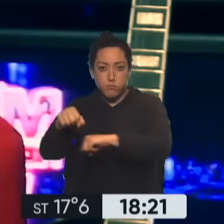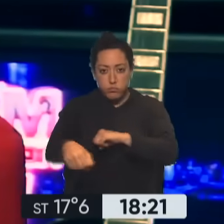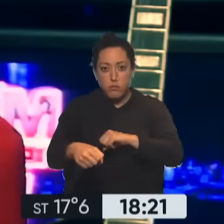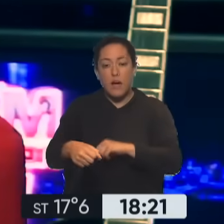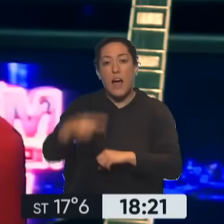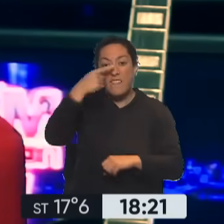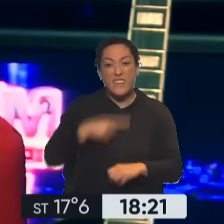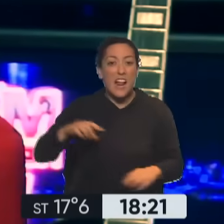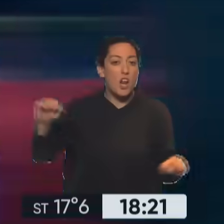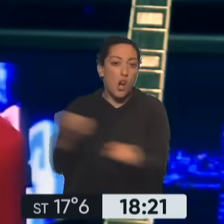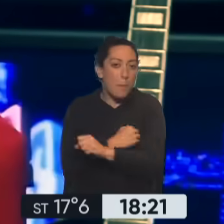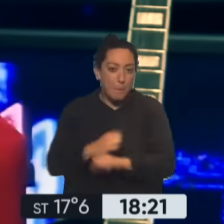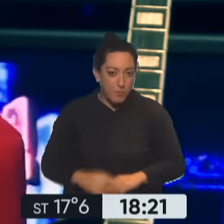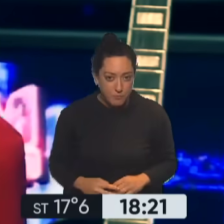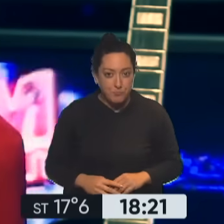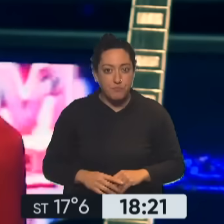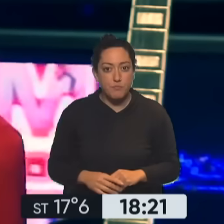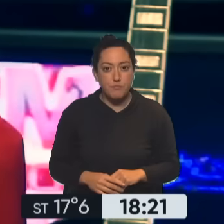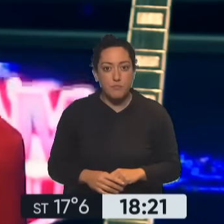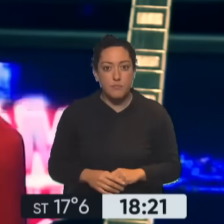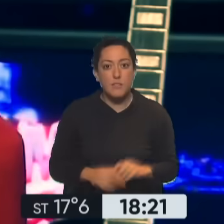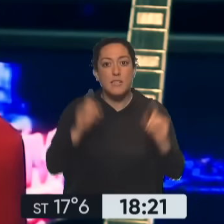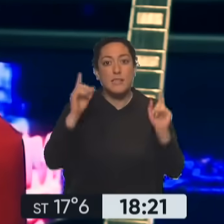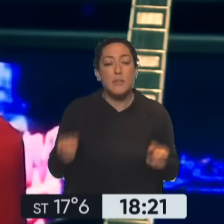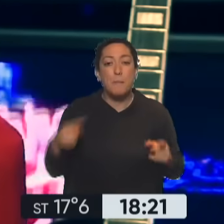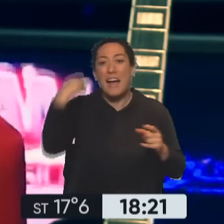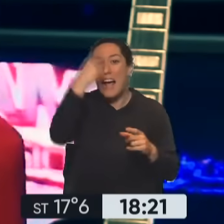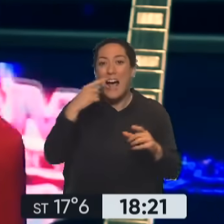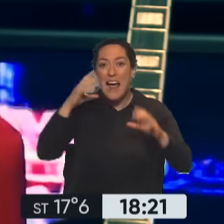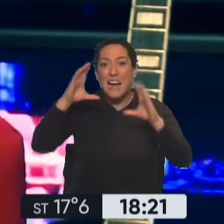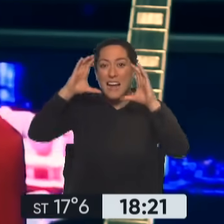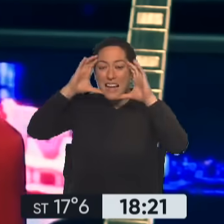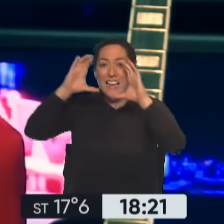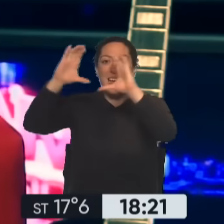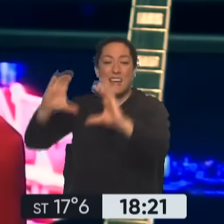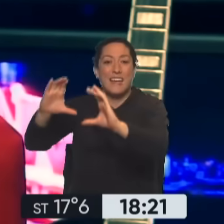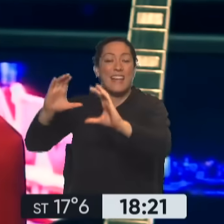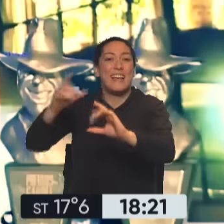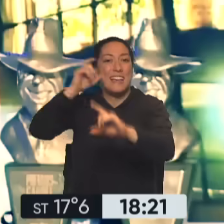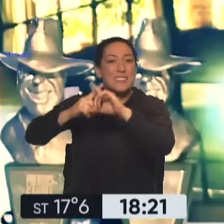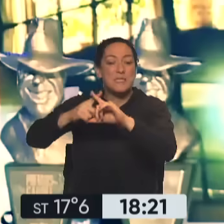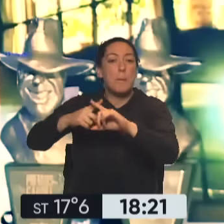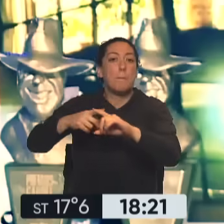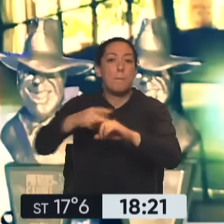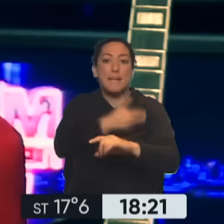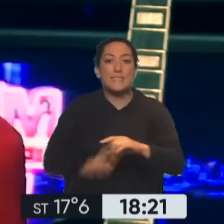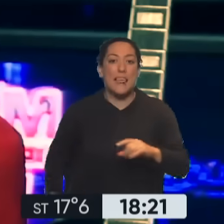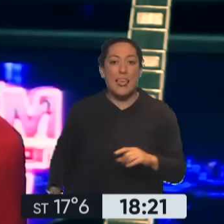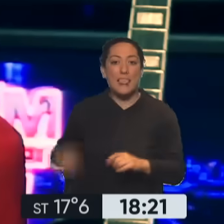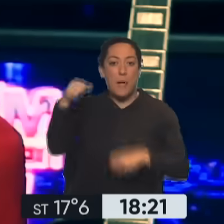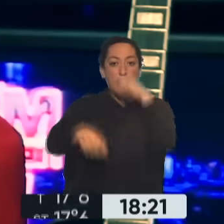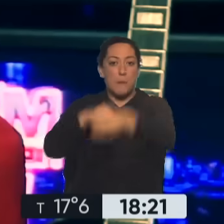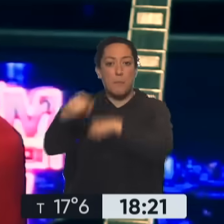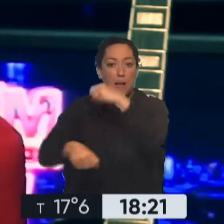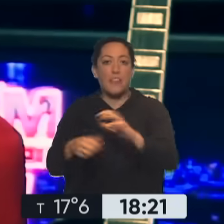terminé rompiendo. Es más, hasta le había puesto la careta de un expresidente y lo cagaba a trompadas. No, ¿de quién? Dale. De